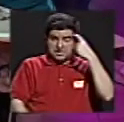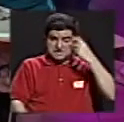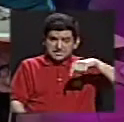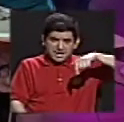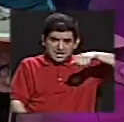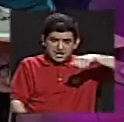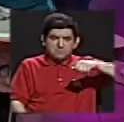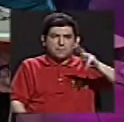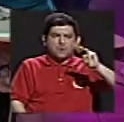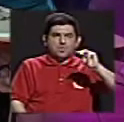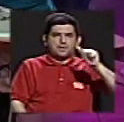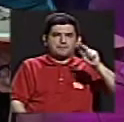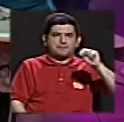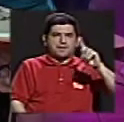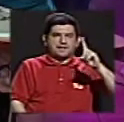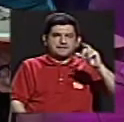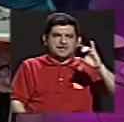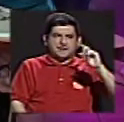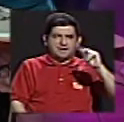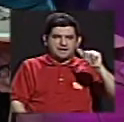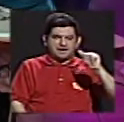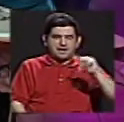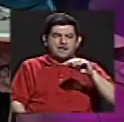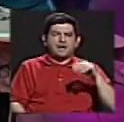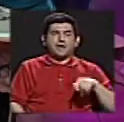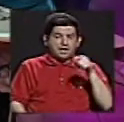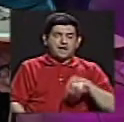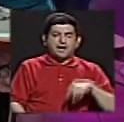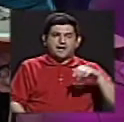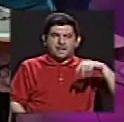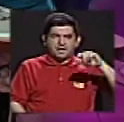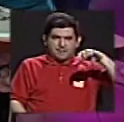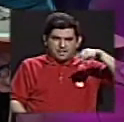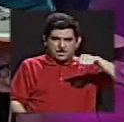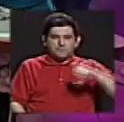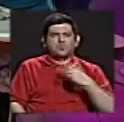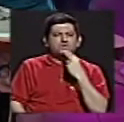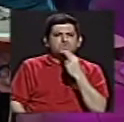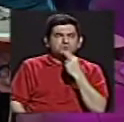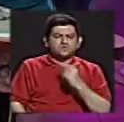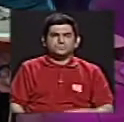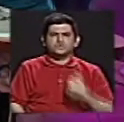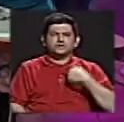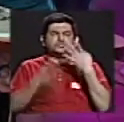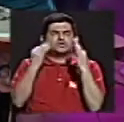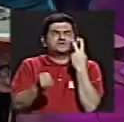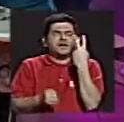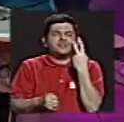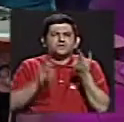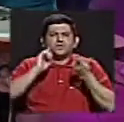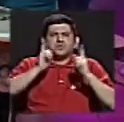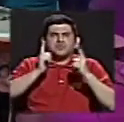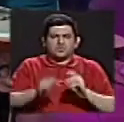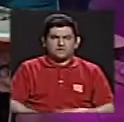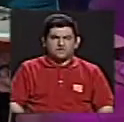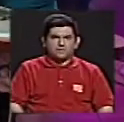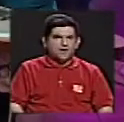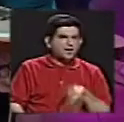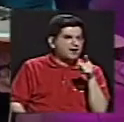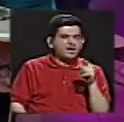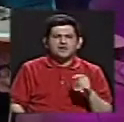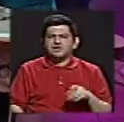limones mandarina, limones dulces, limones sidra. Entonces yo ando siempre viendo qué hay que no se vaya a